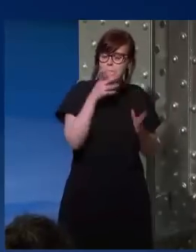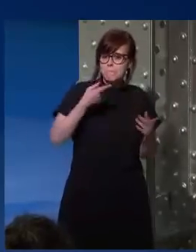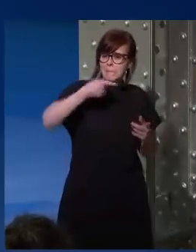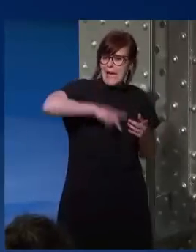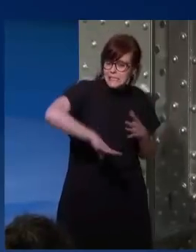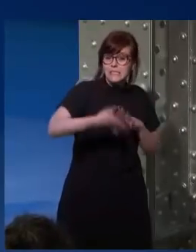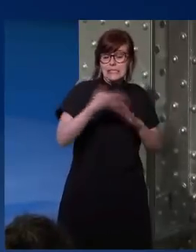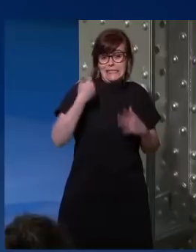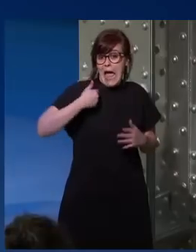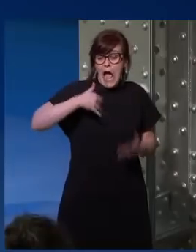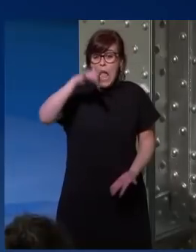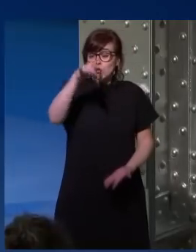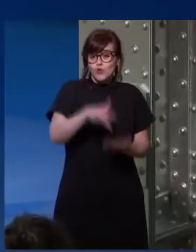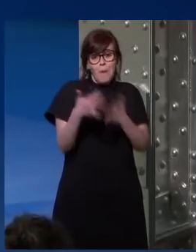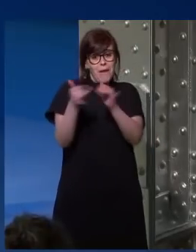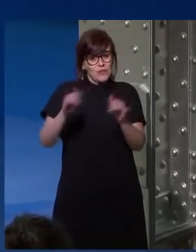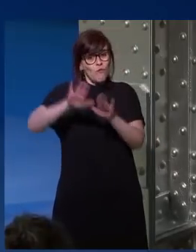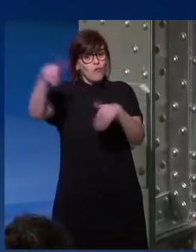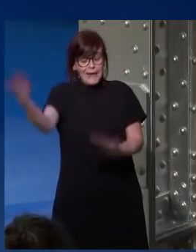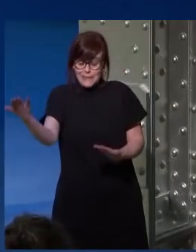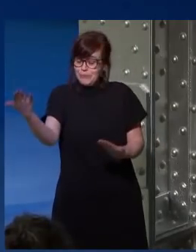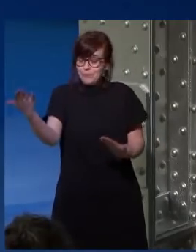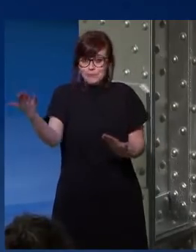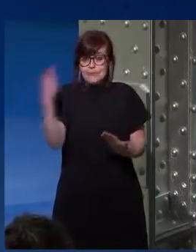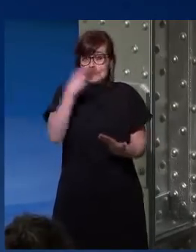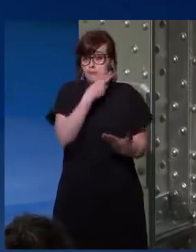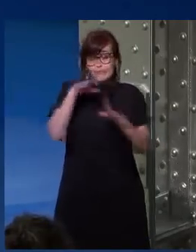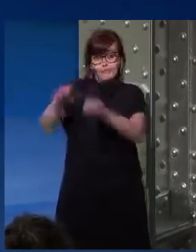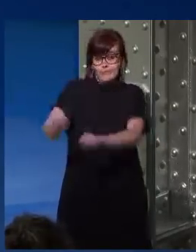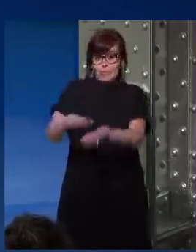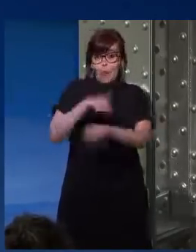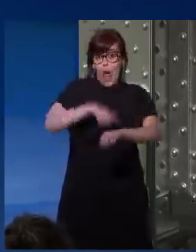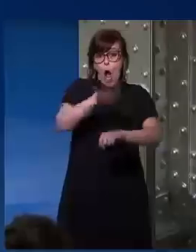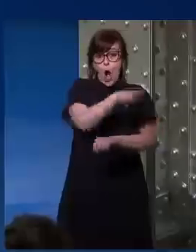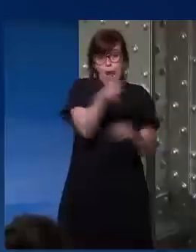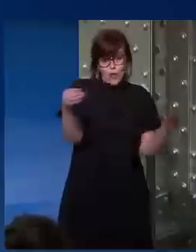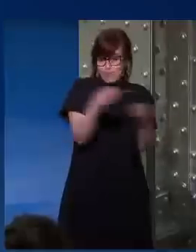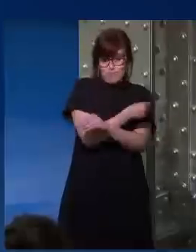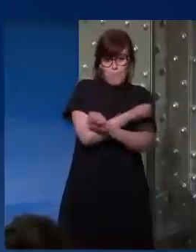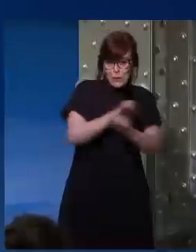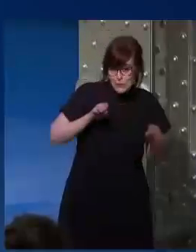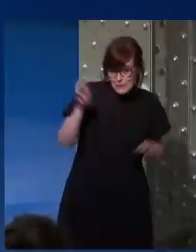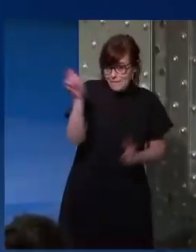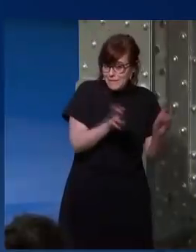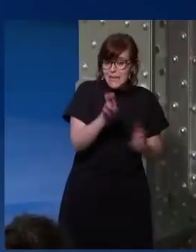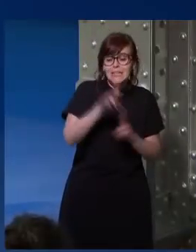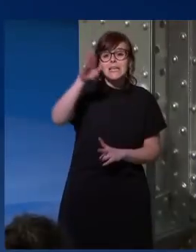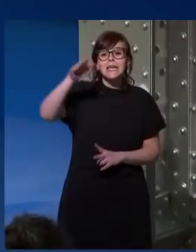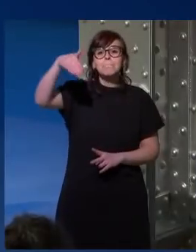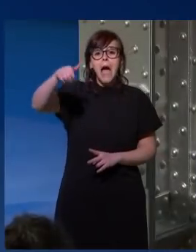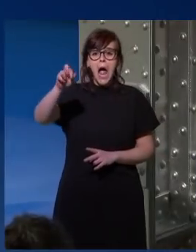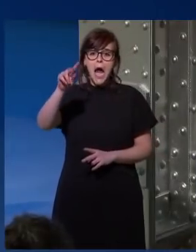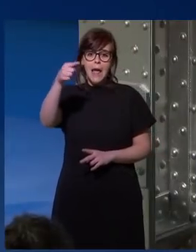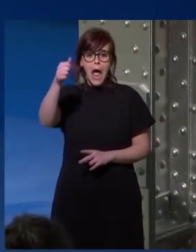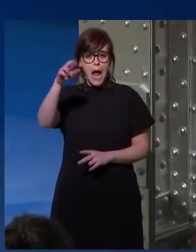ya tenía cerrado otro acto fuera, con lo cual por incompatibilidad horaria era imposible que estuviera aquí. Y Margarita